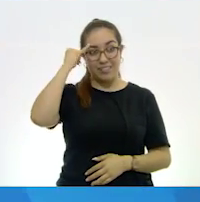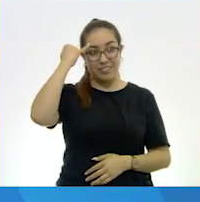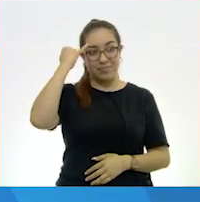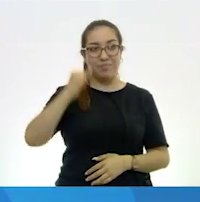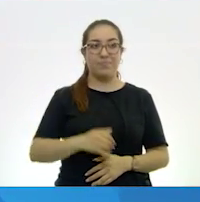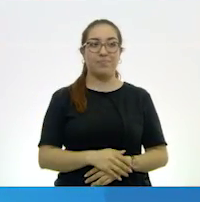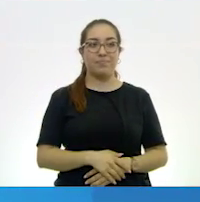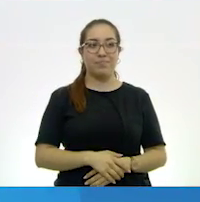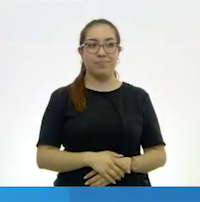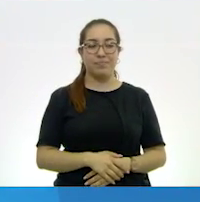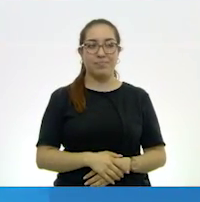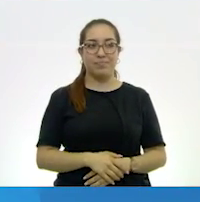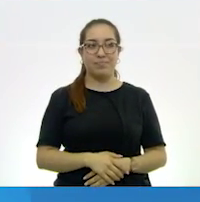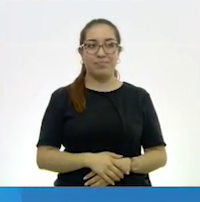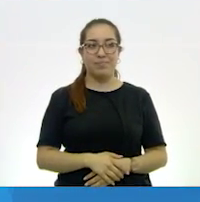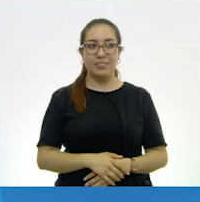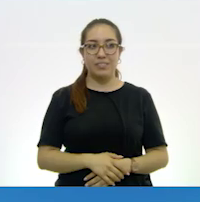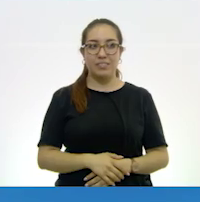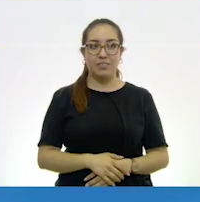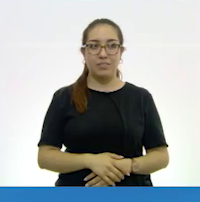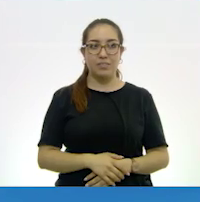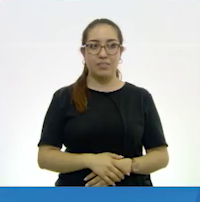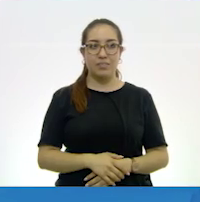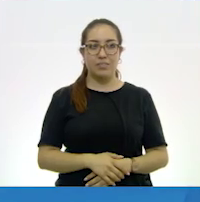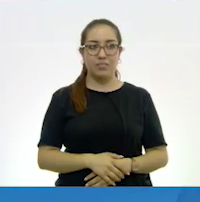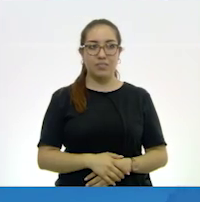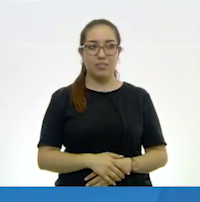kujogu incho. ¿Pengesgo?